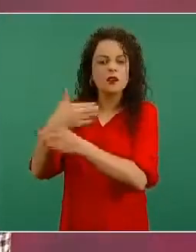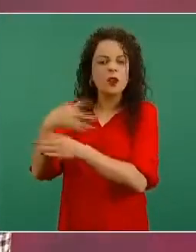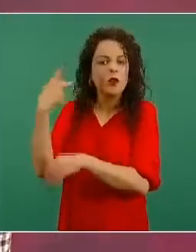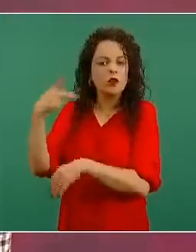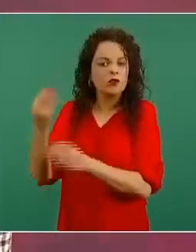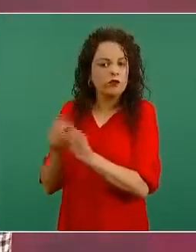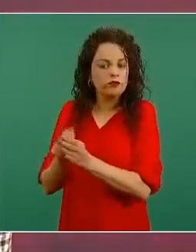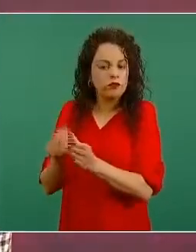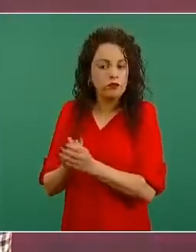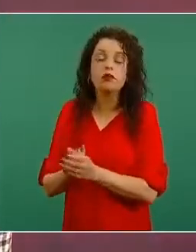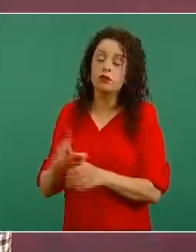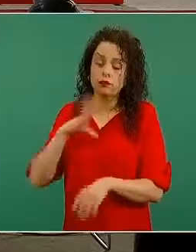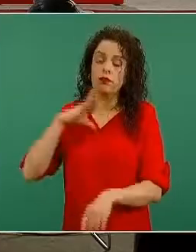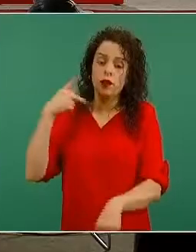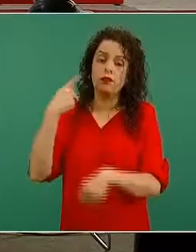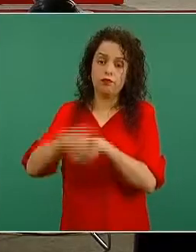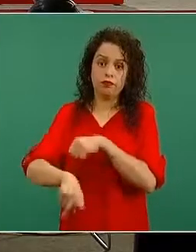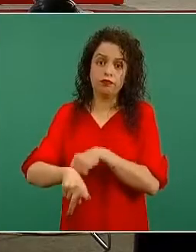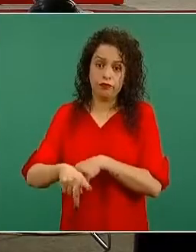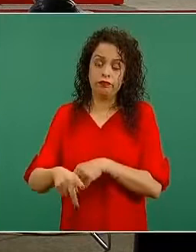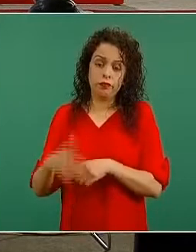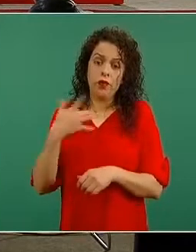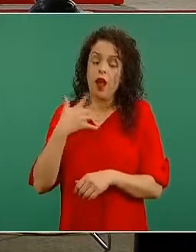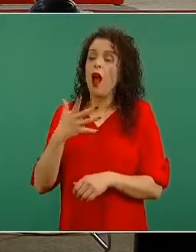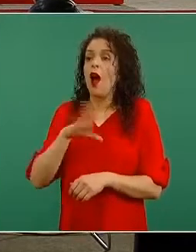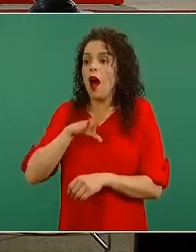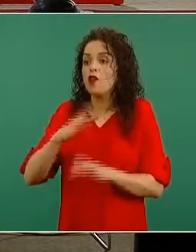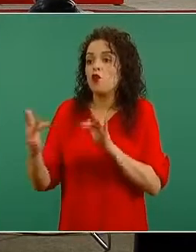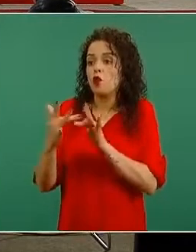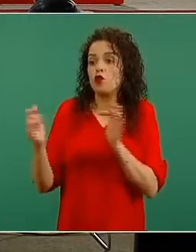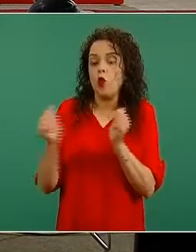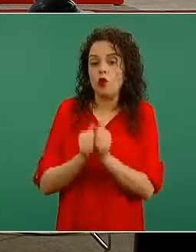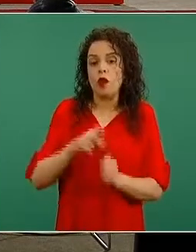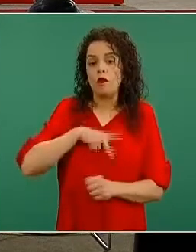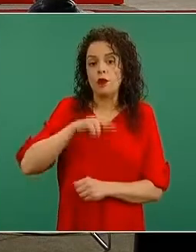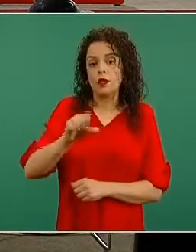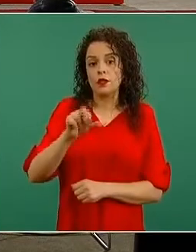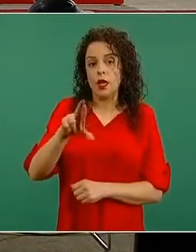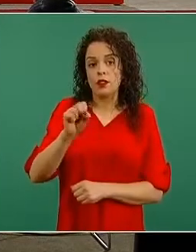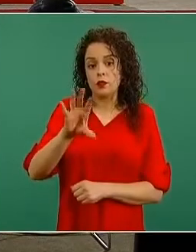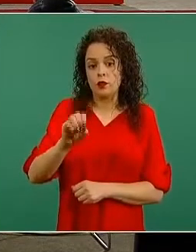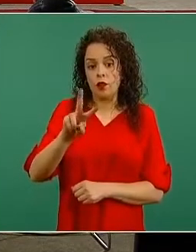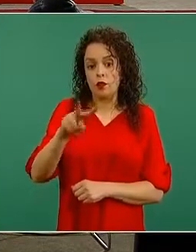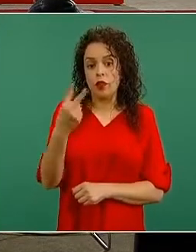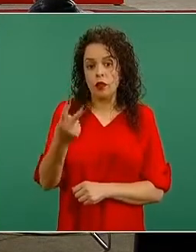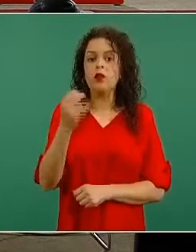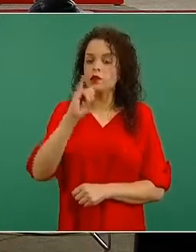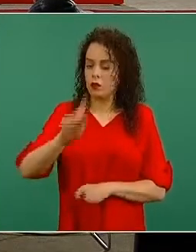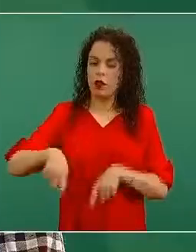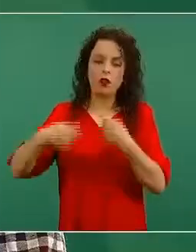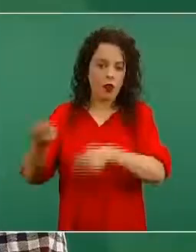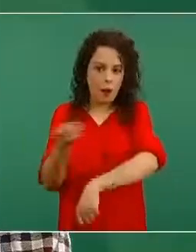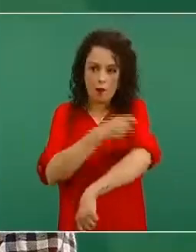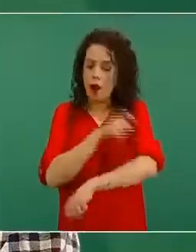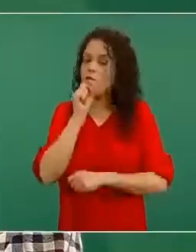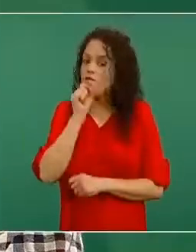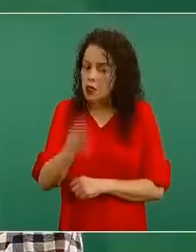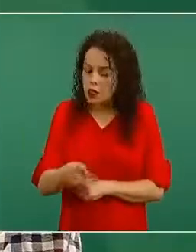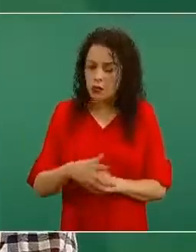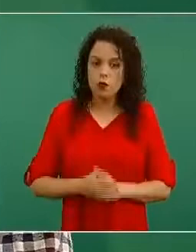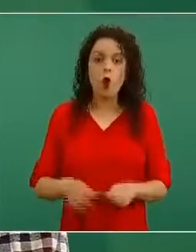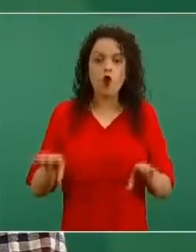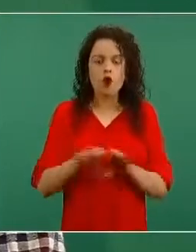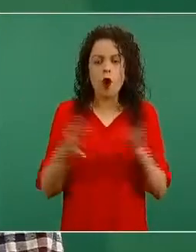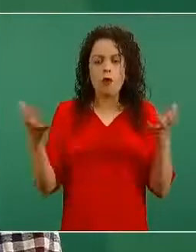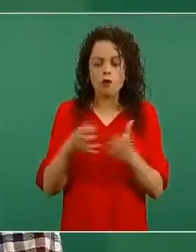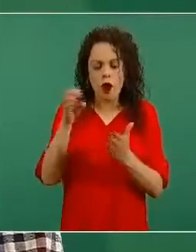mayor exposición al virus SARS-CoV-2 y efectivamente van a ser vacunadas también. ¿Cómo van a ser registradas? A partir de